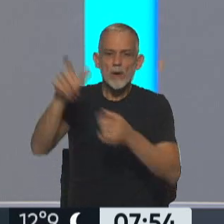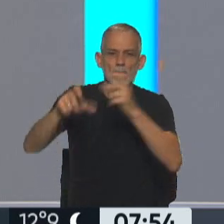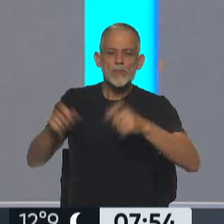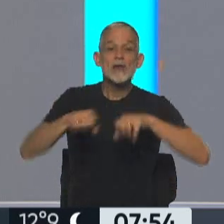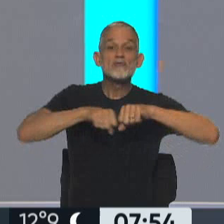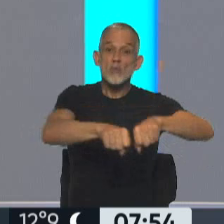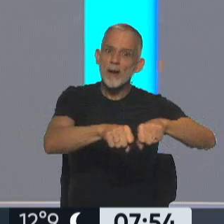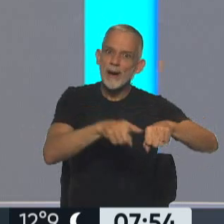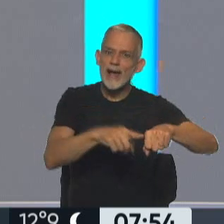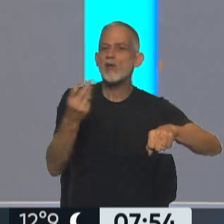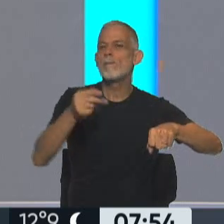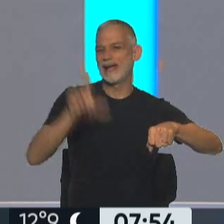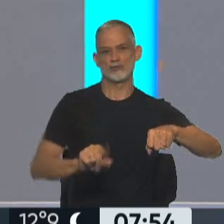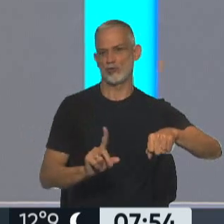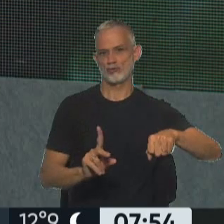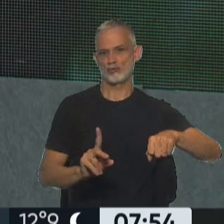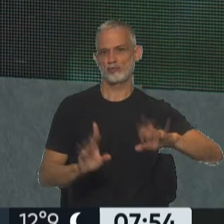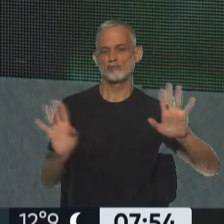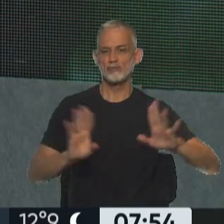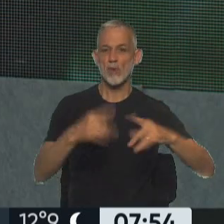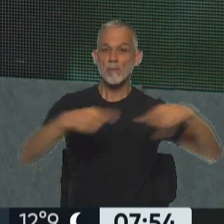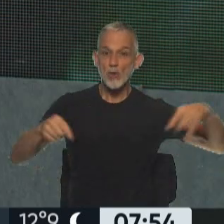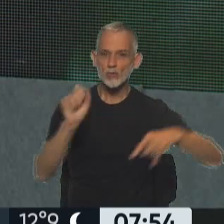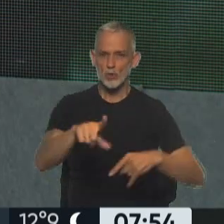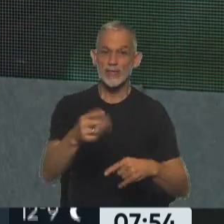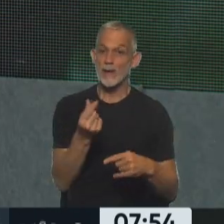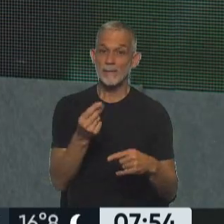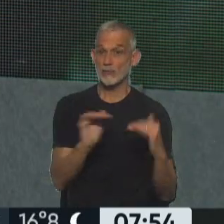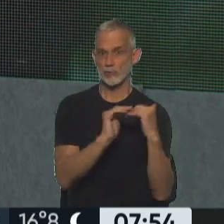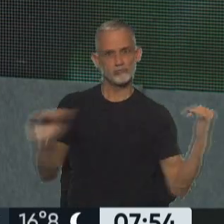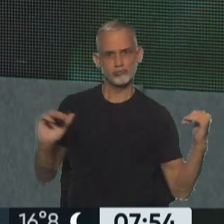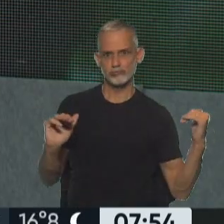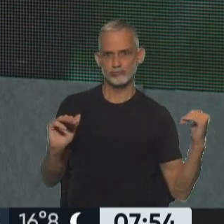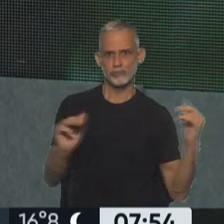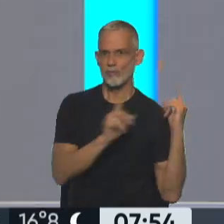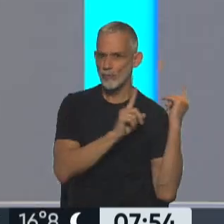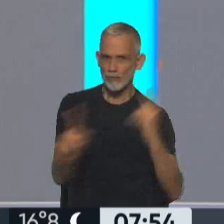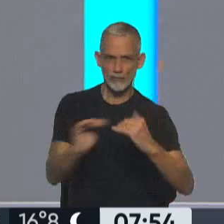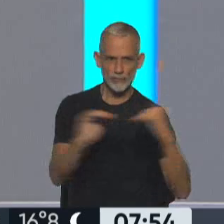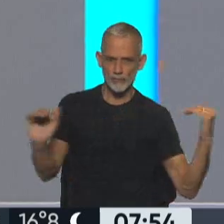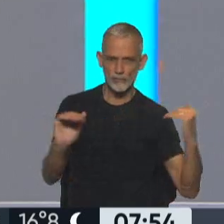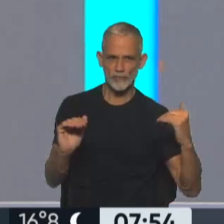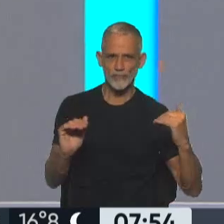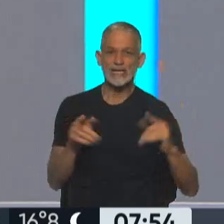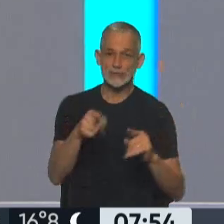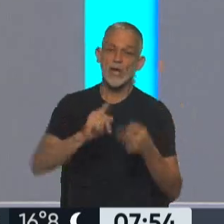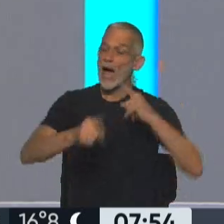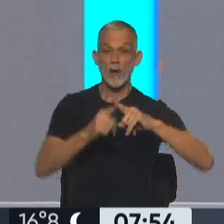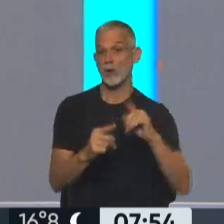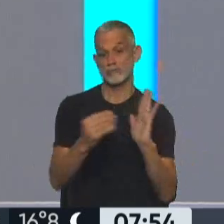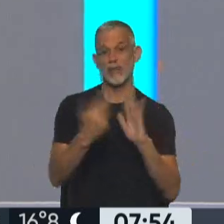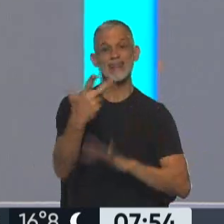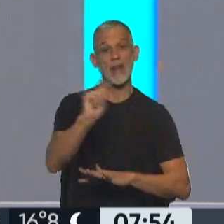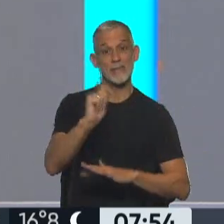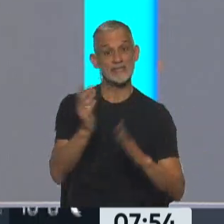las góndolas que también se beneficia el productor claro es decir que los precios quedan absolutamente congelados quedan dentro de acuerdo exactamente por